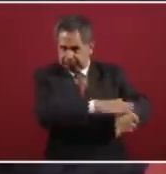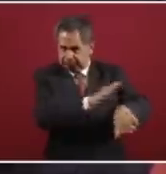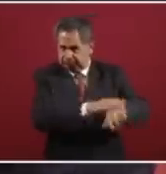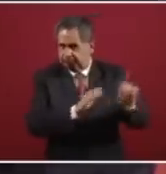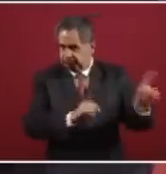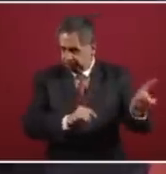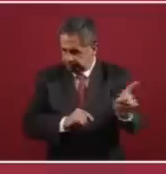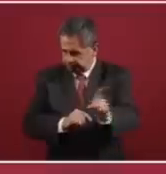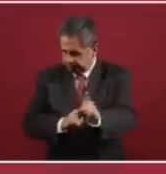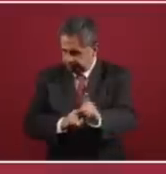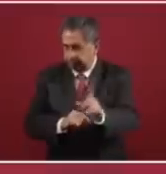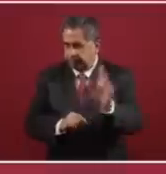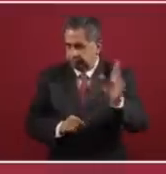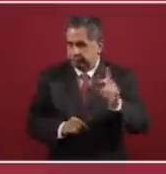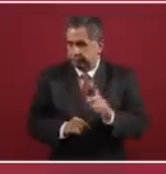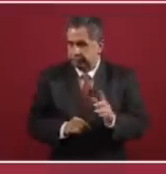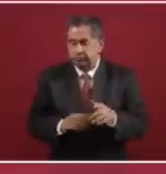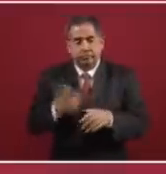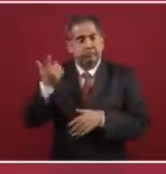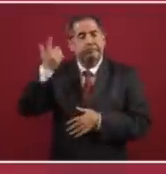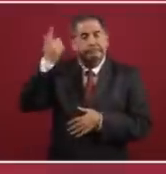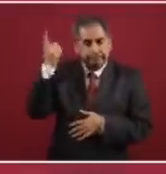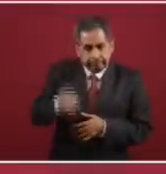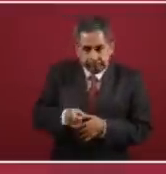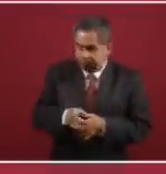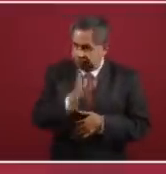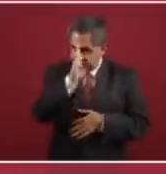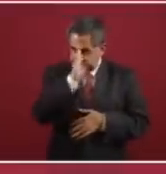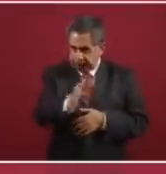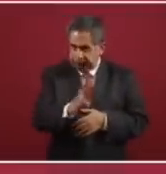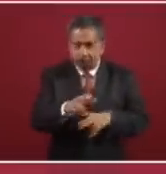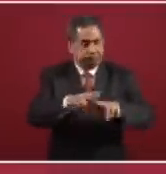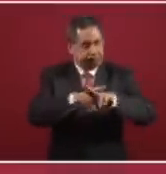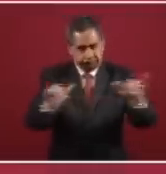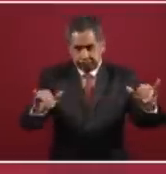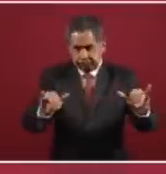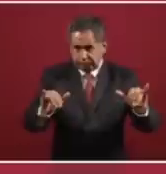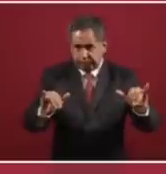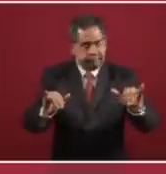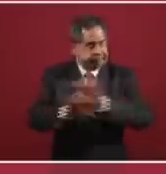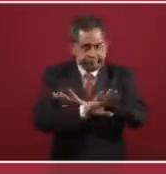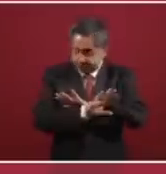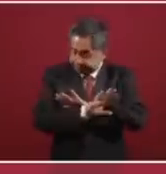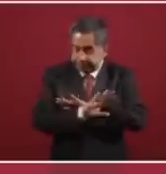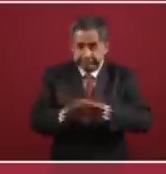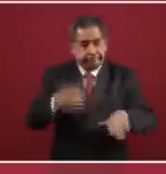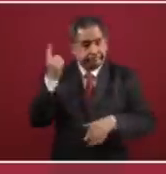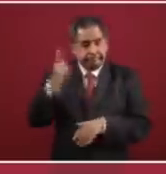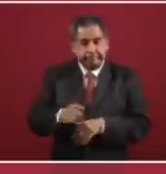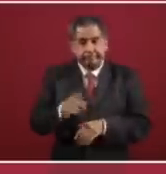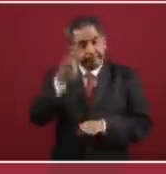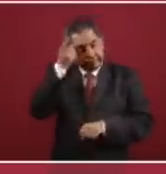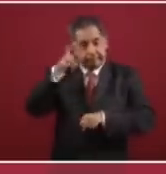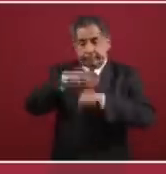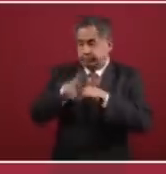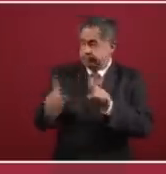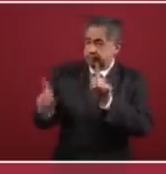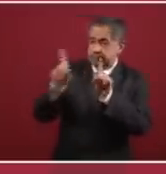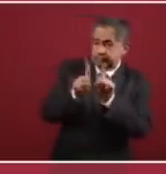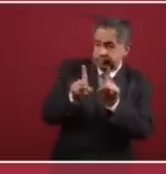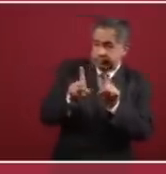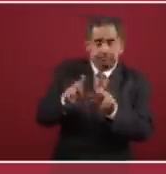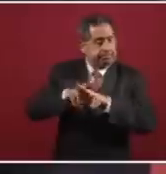y hay instrucciones precisas de que no existan las direcciones